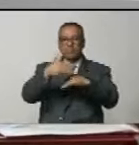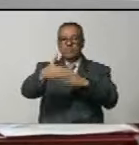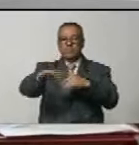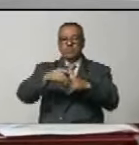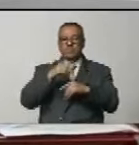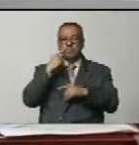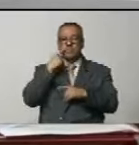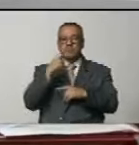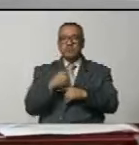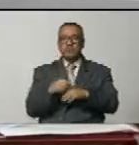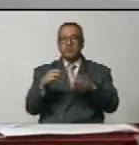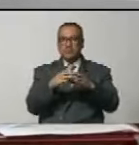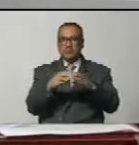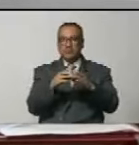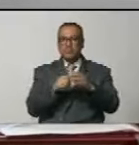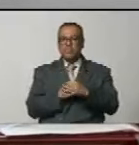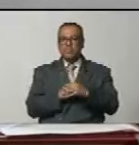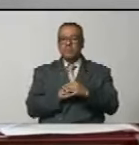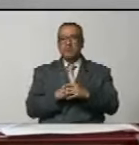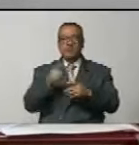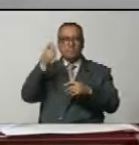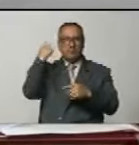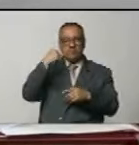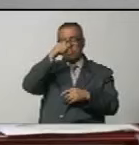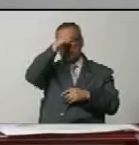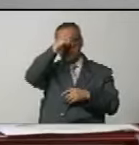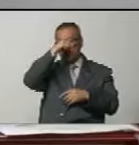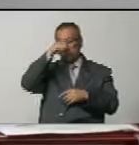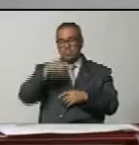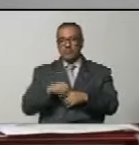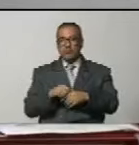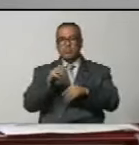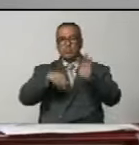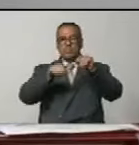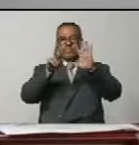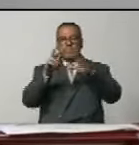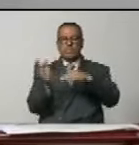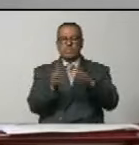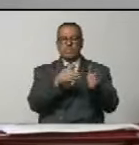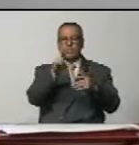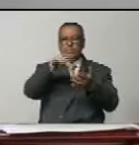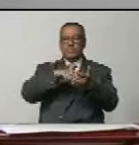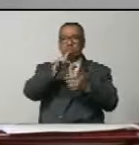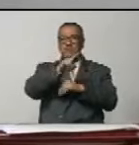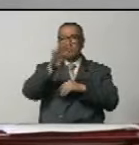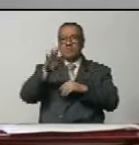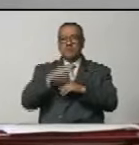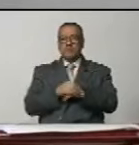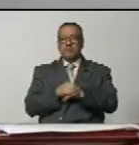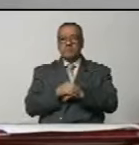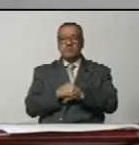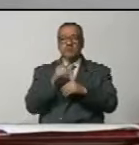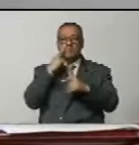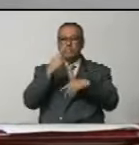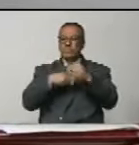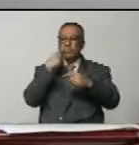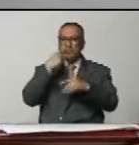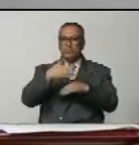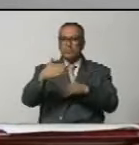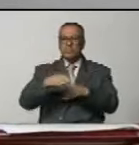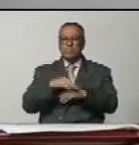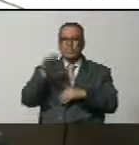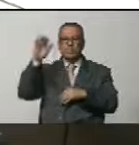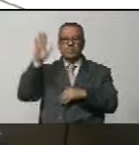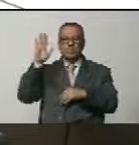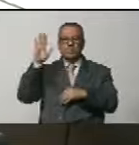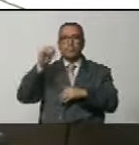correspondiente a la sesión solemne del pasado día, domingo 17 de marzo de 2024, sirvanse a manifestarlo con la señal de